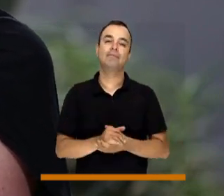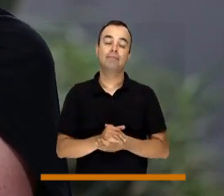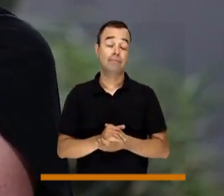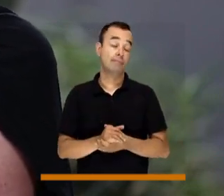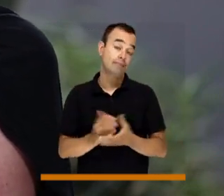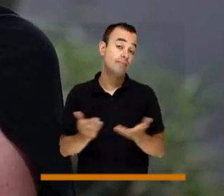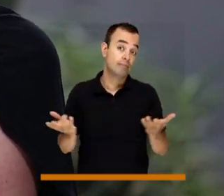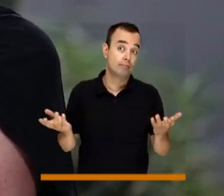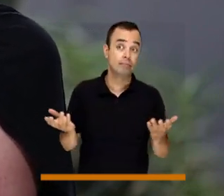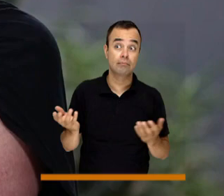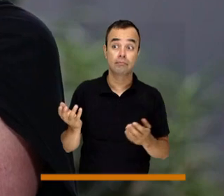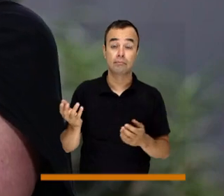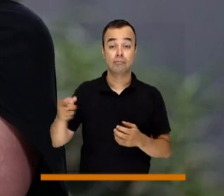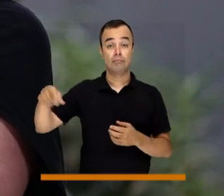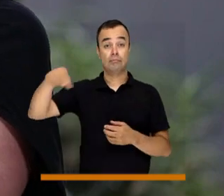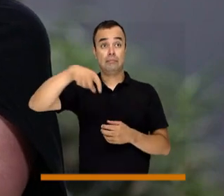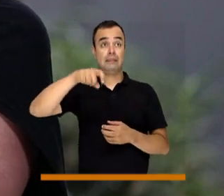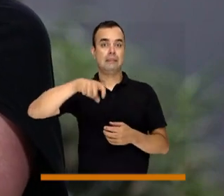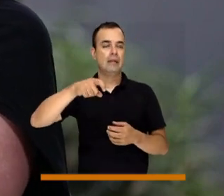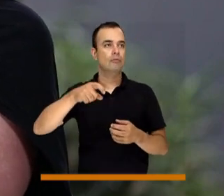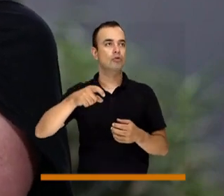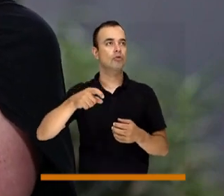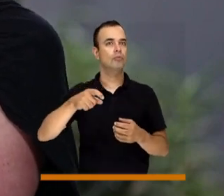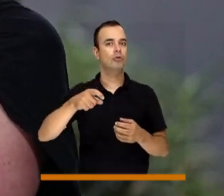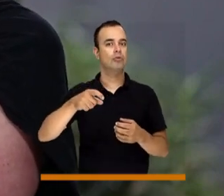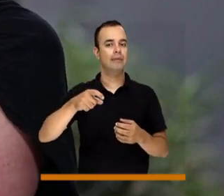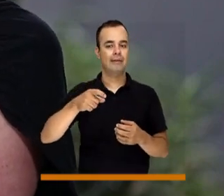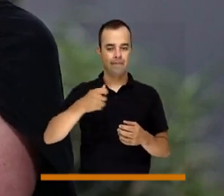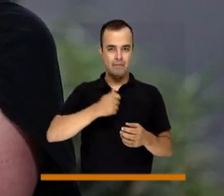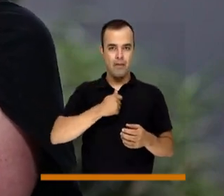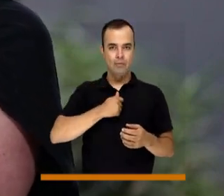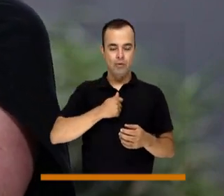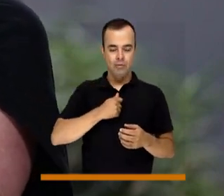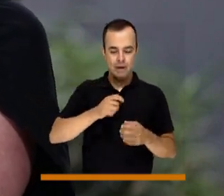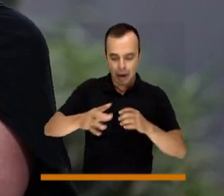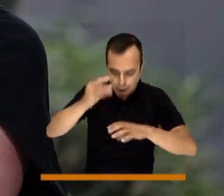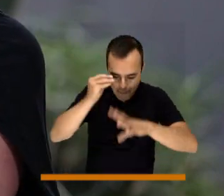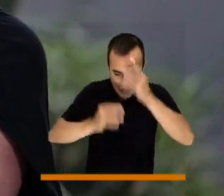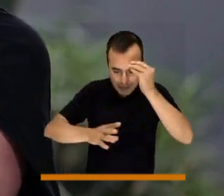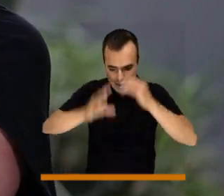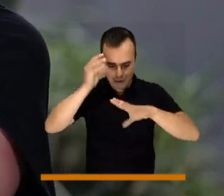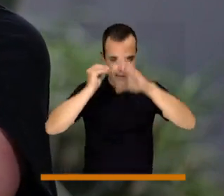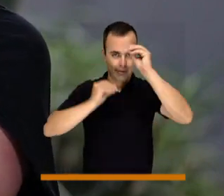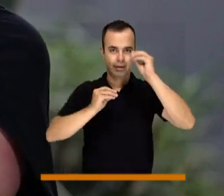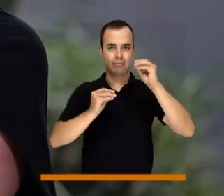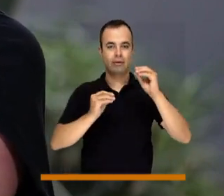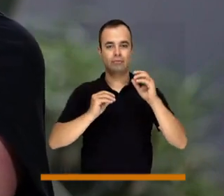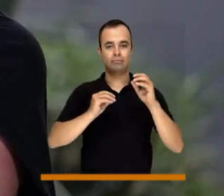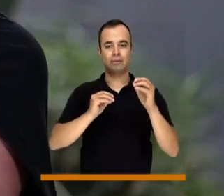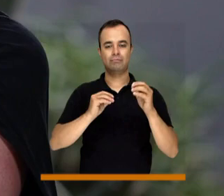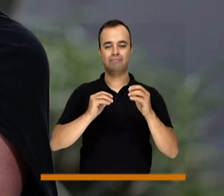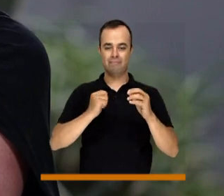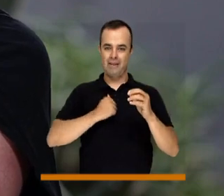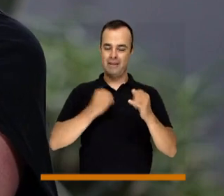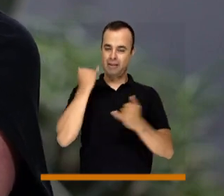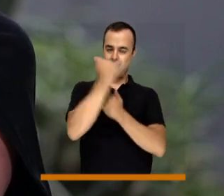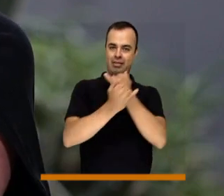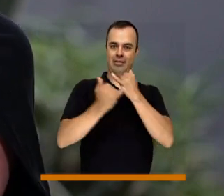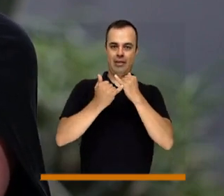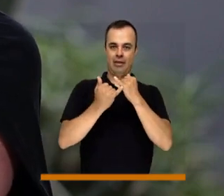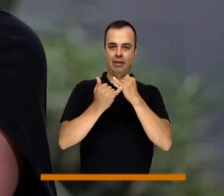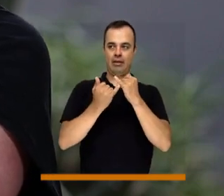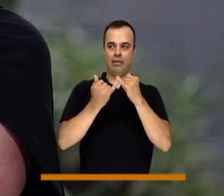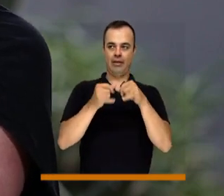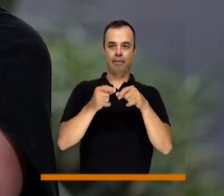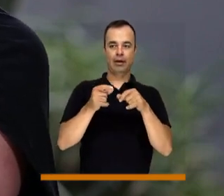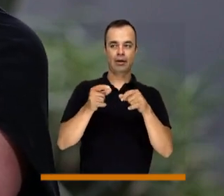biblioteca. Todos tenemos una necesidad de construir un yo, pero en este momento, sobre todo en la humanidad, necesitamos pensar